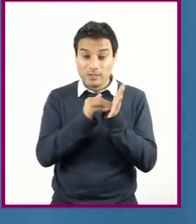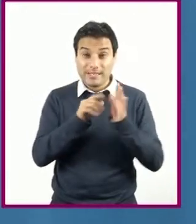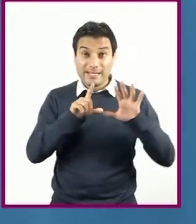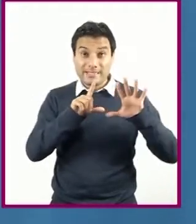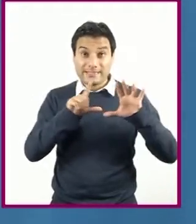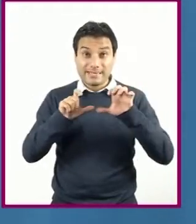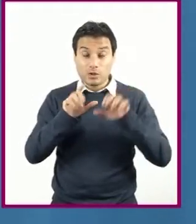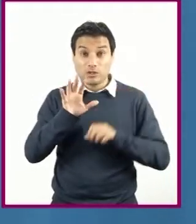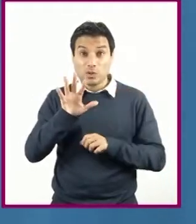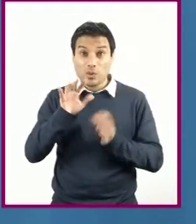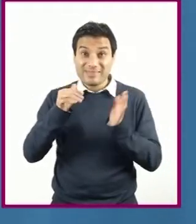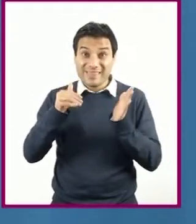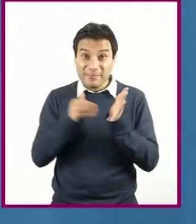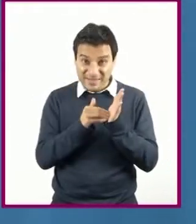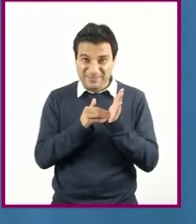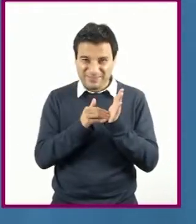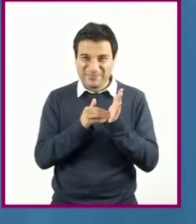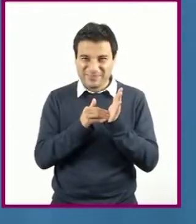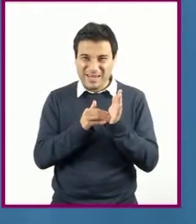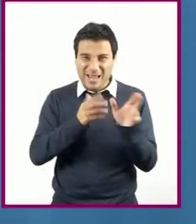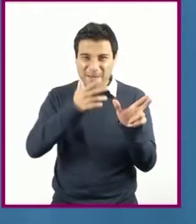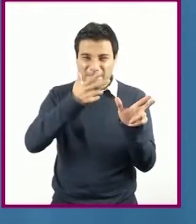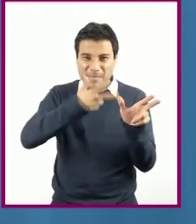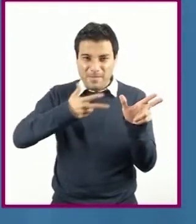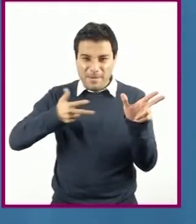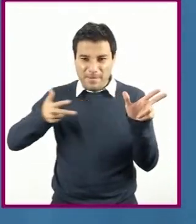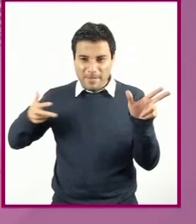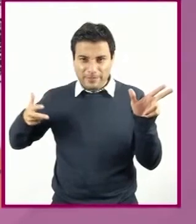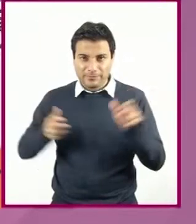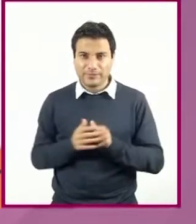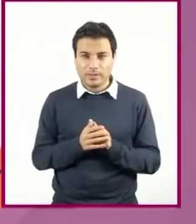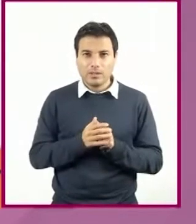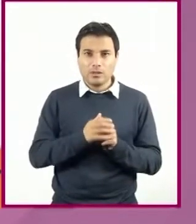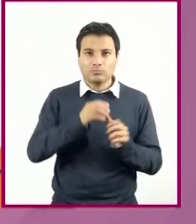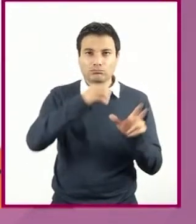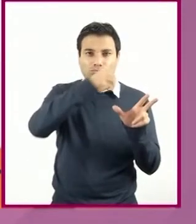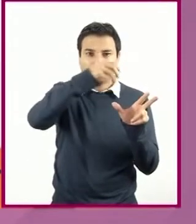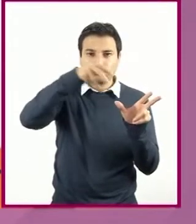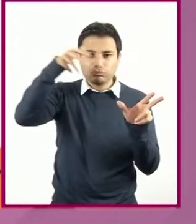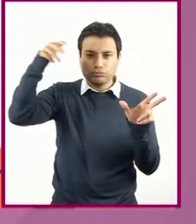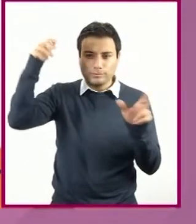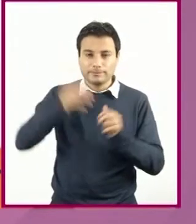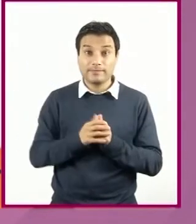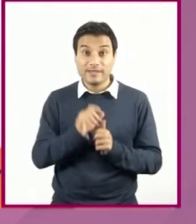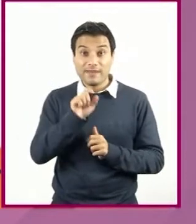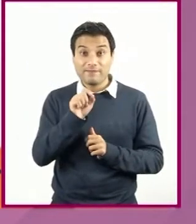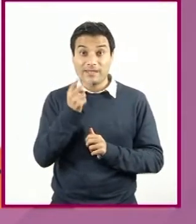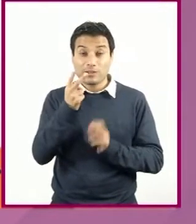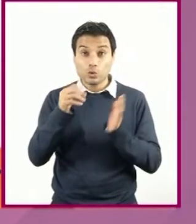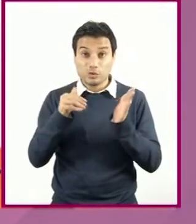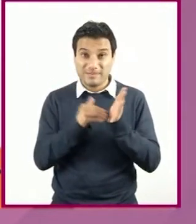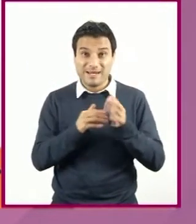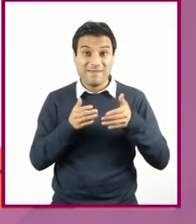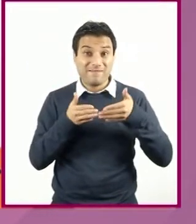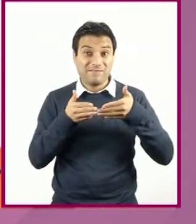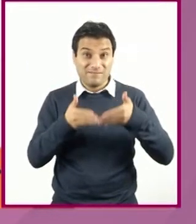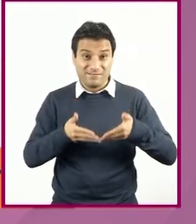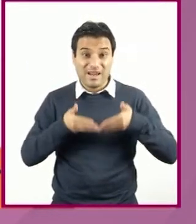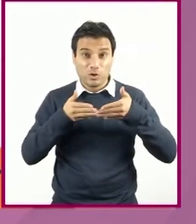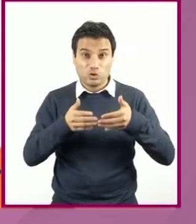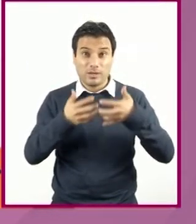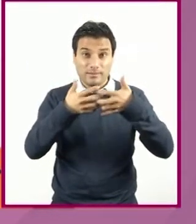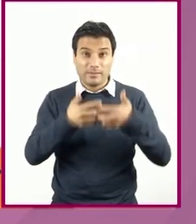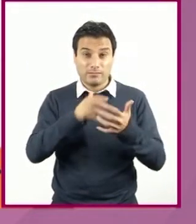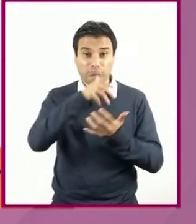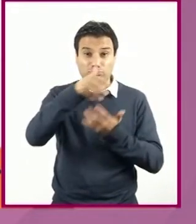2.750.000 vagones en largos trenes bajo estandartes de humo. Los 22.000 barcos de vapor que existían en el mundo